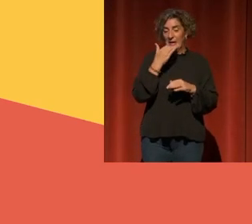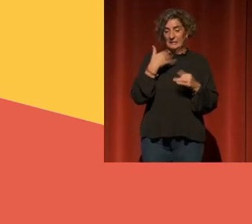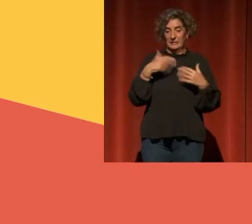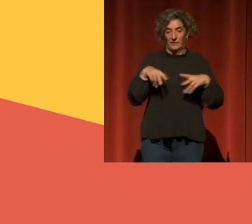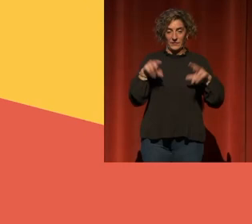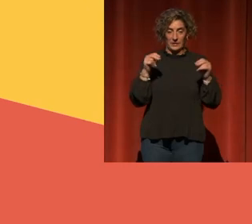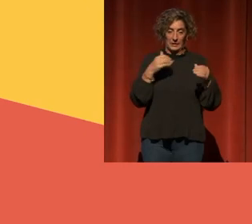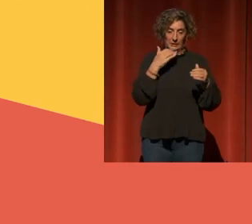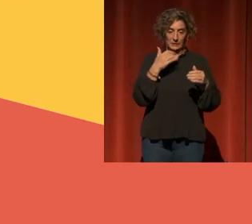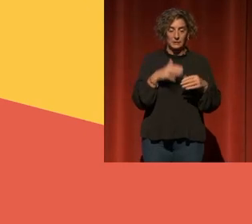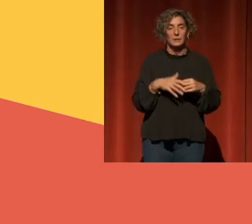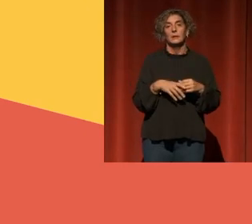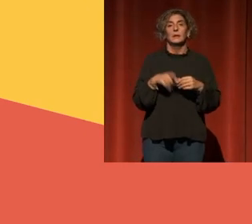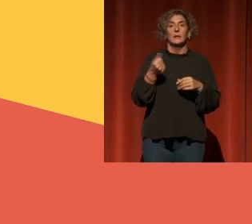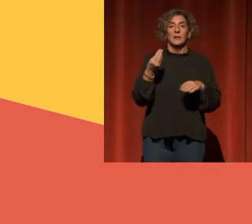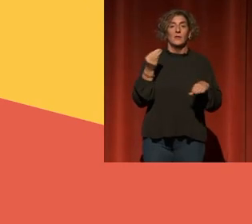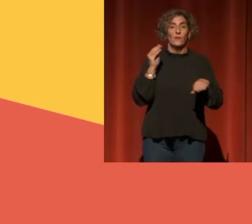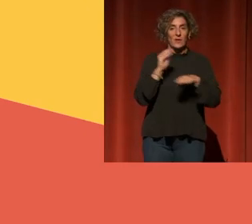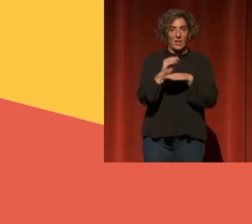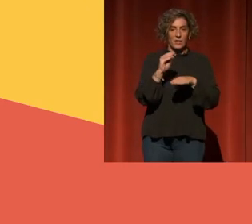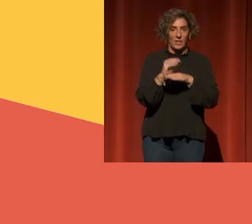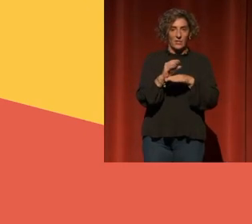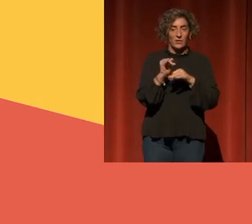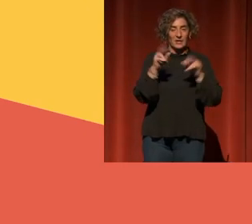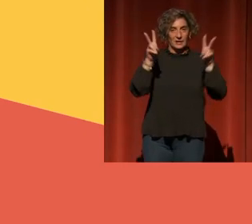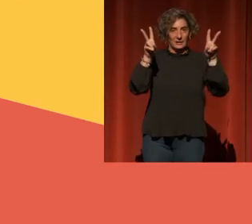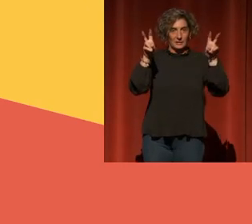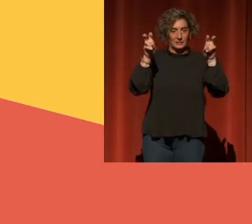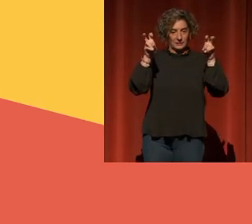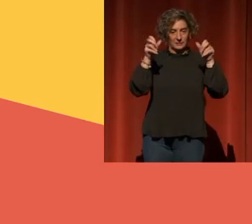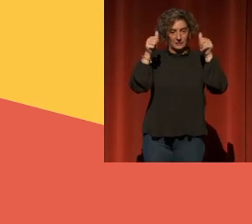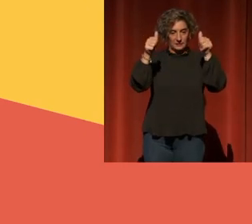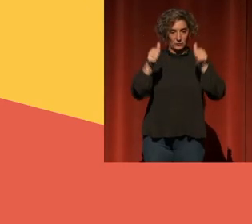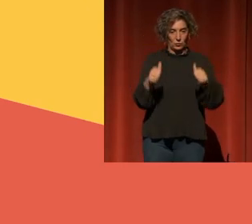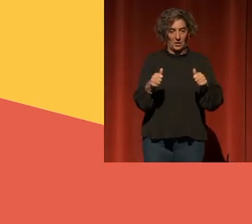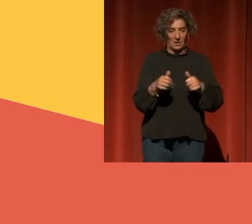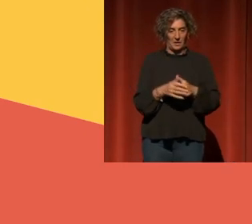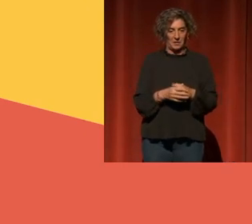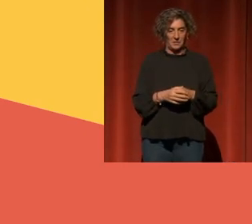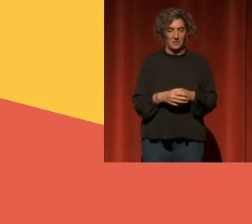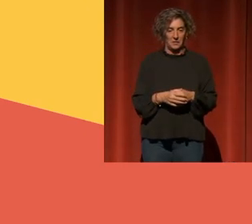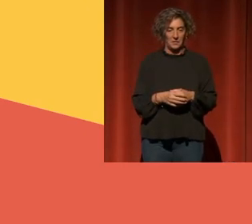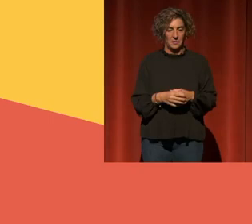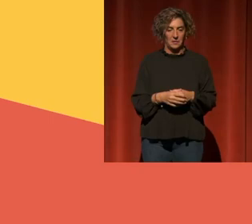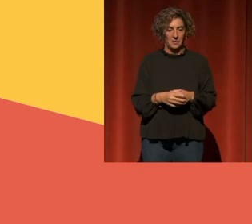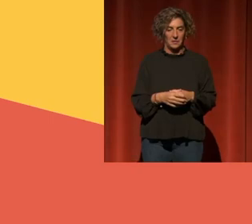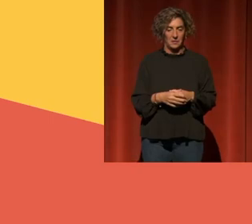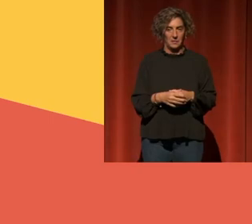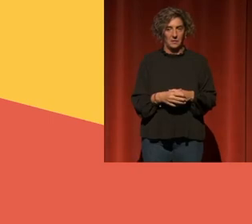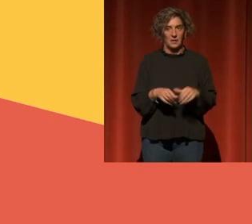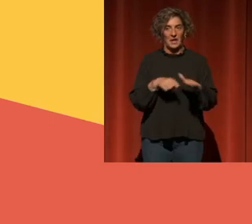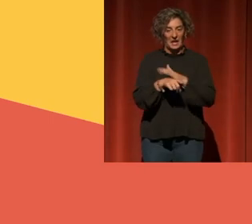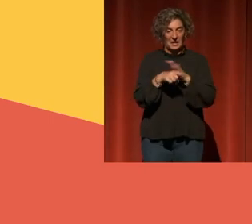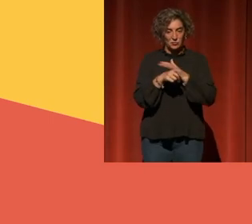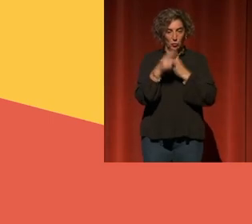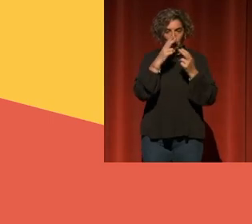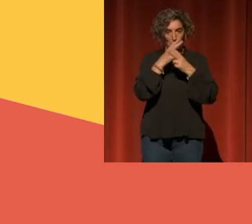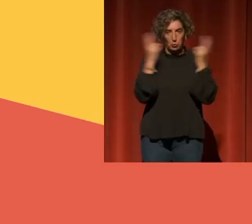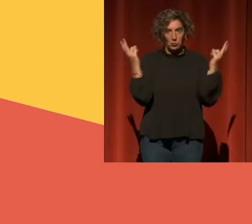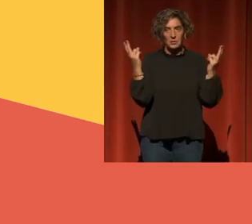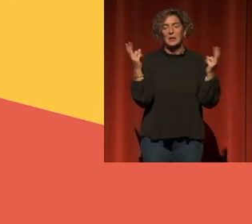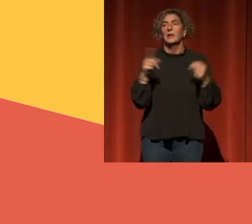aludir a la financiación y a la idad eh que son que son de gestión pública es decir no